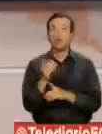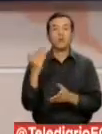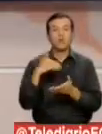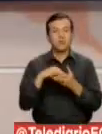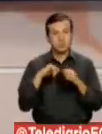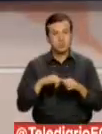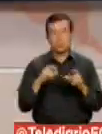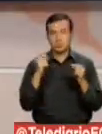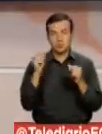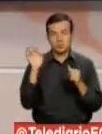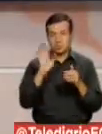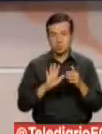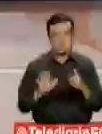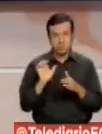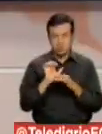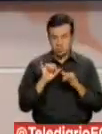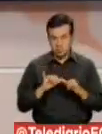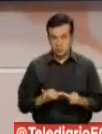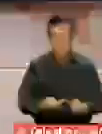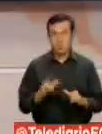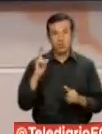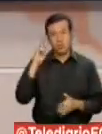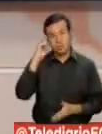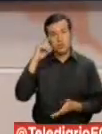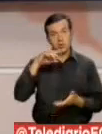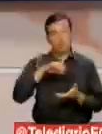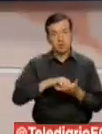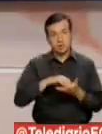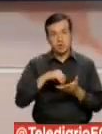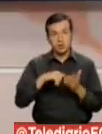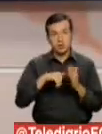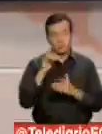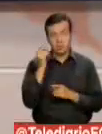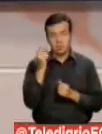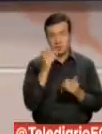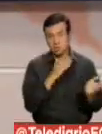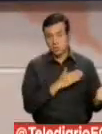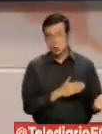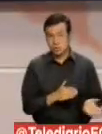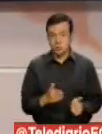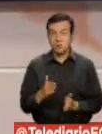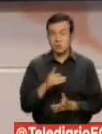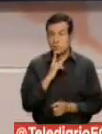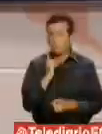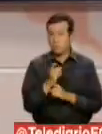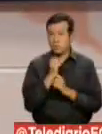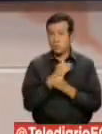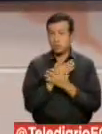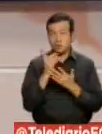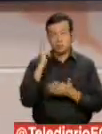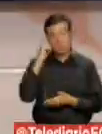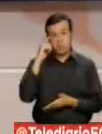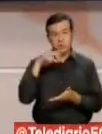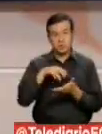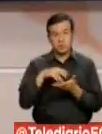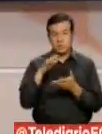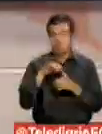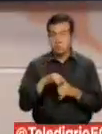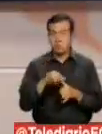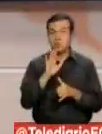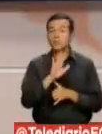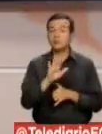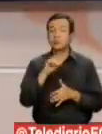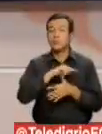generar riqueza en el país. El Estado no está para generar riqueza, o sea, realmente hay que decirlo. El Estado está para